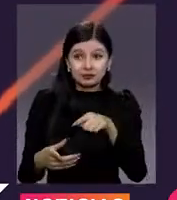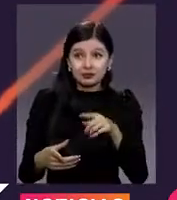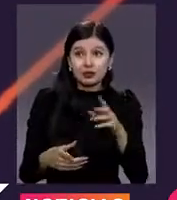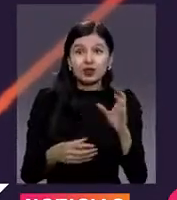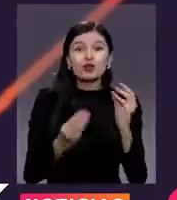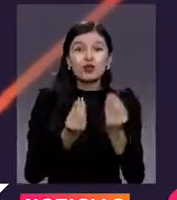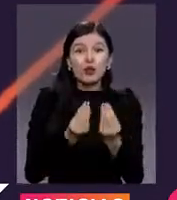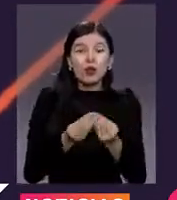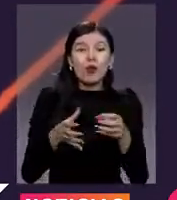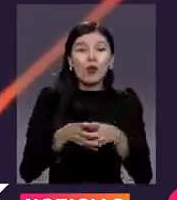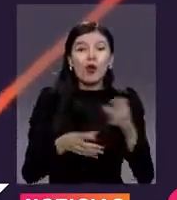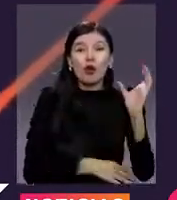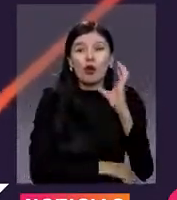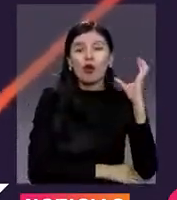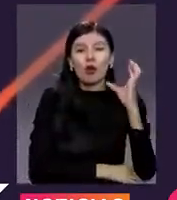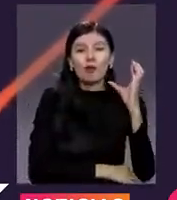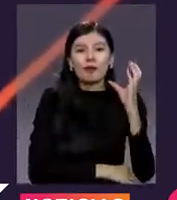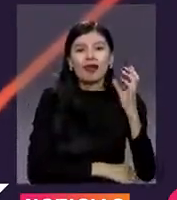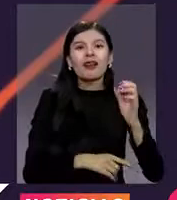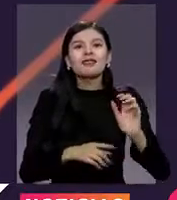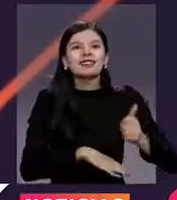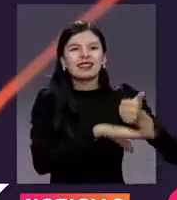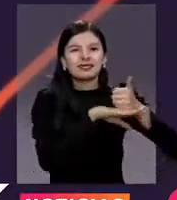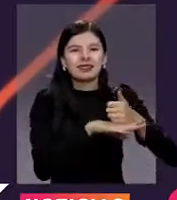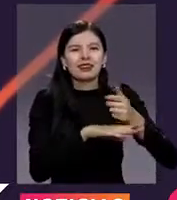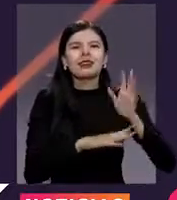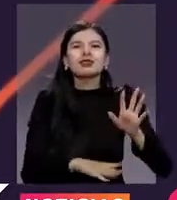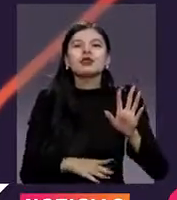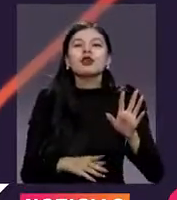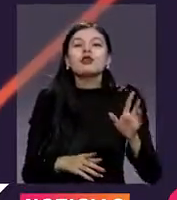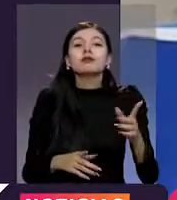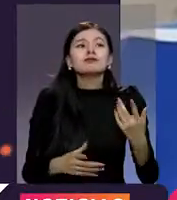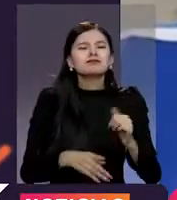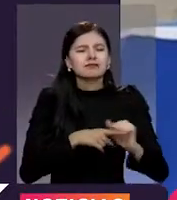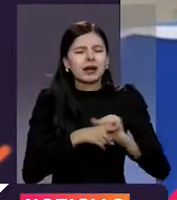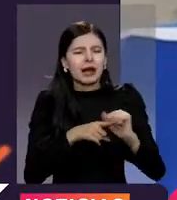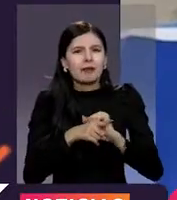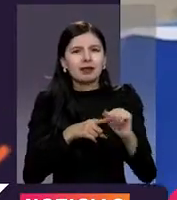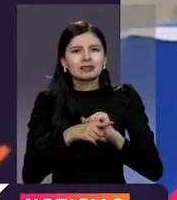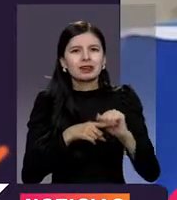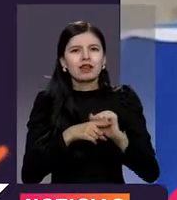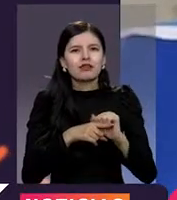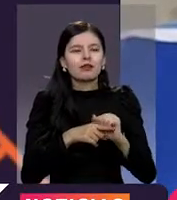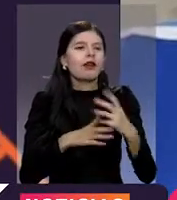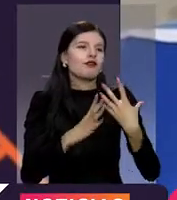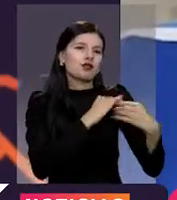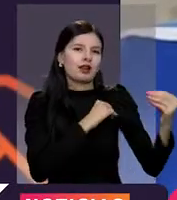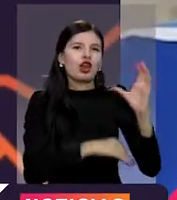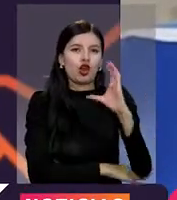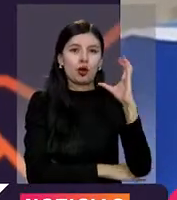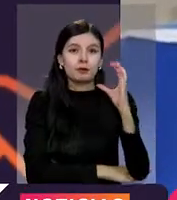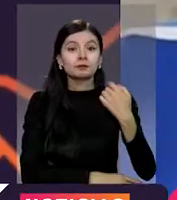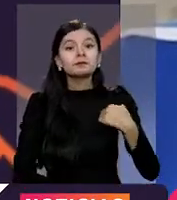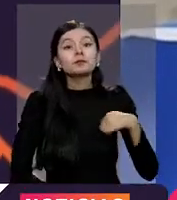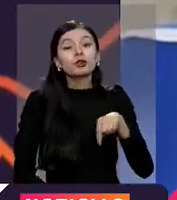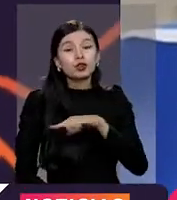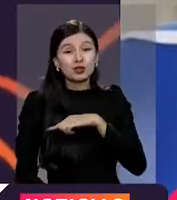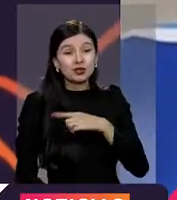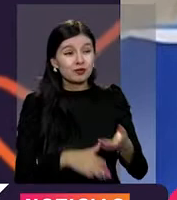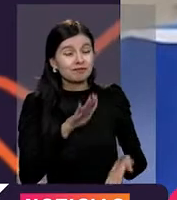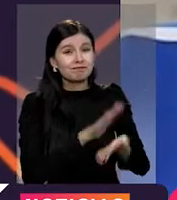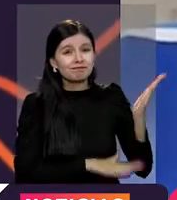su entrenador luis fernando lópez terminarán su preparación fuera de colombia nosotros viajamos este domingo en horas de la mañana